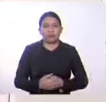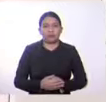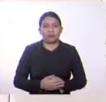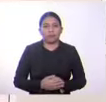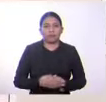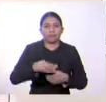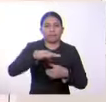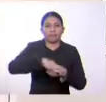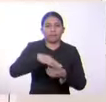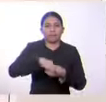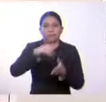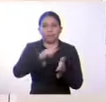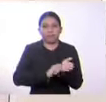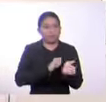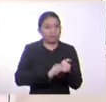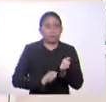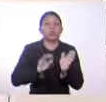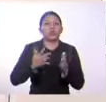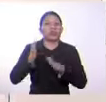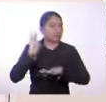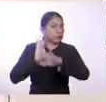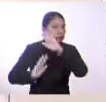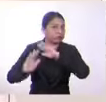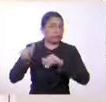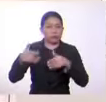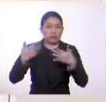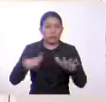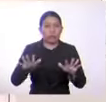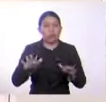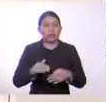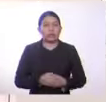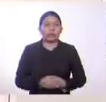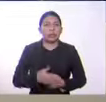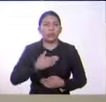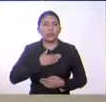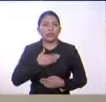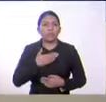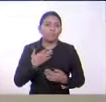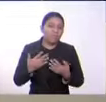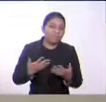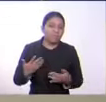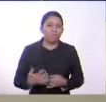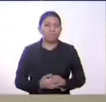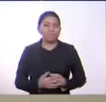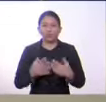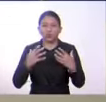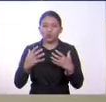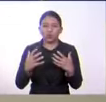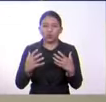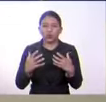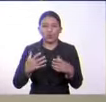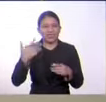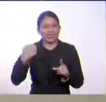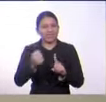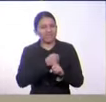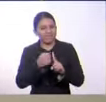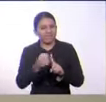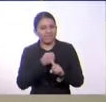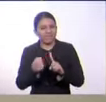electorales, porque ya la historia tiene un precedente, hubo muchos golpes militares,